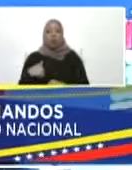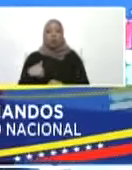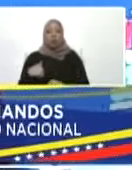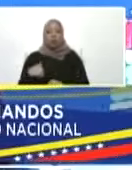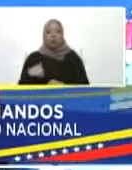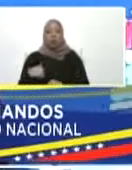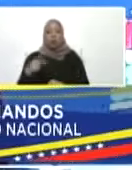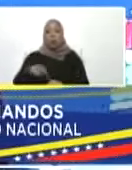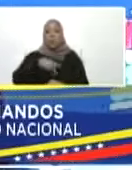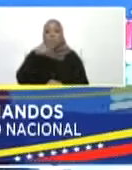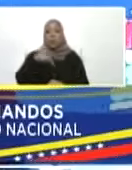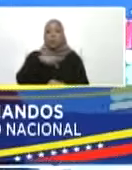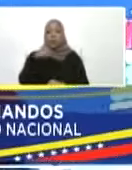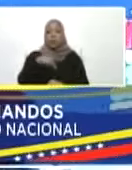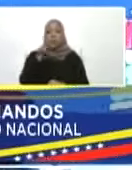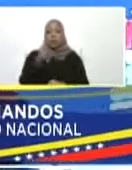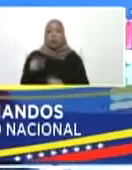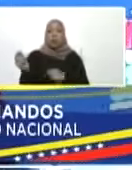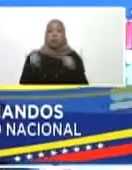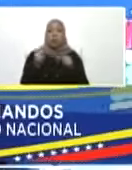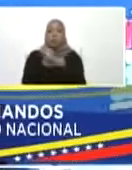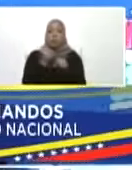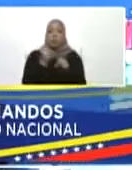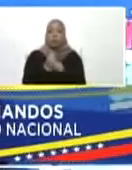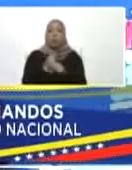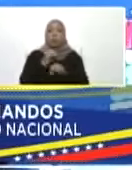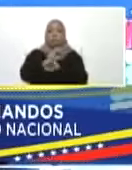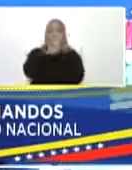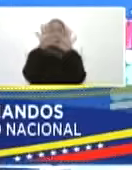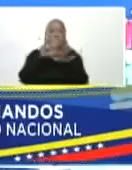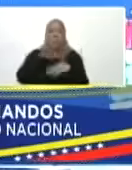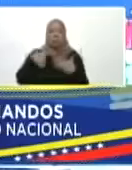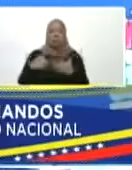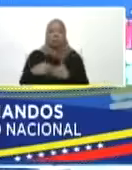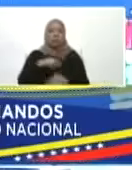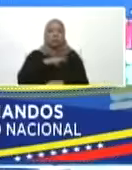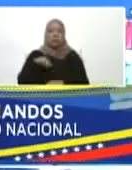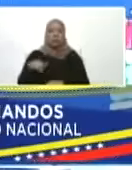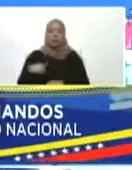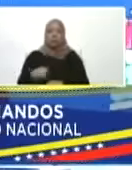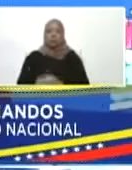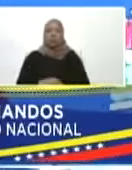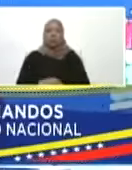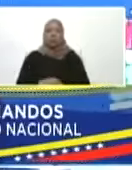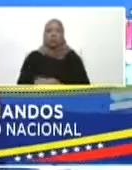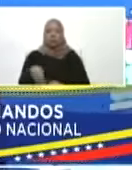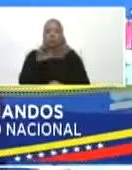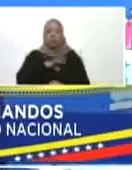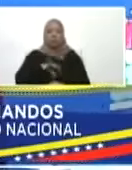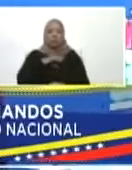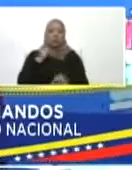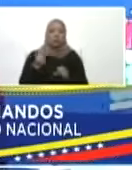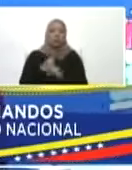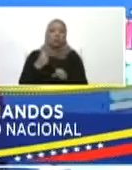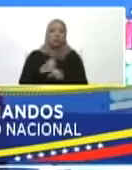Y en la política la dicotomía está más clara, mucho más clara, mucho más clara.